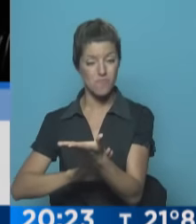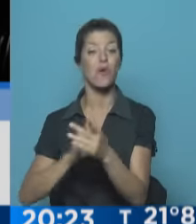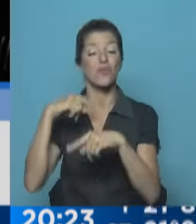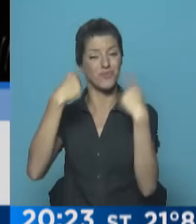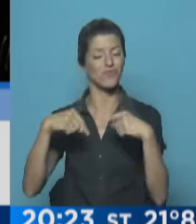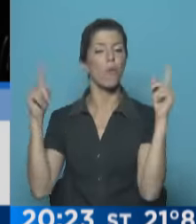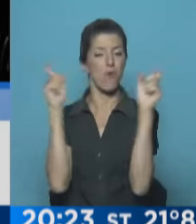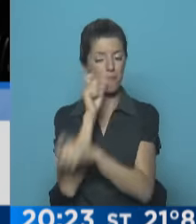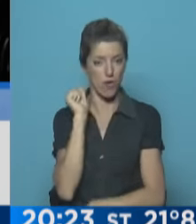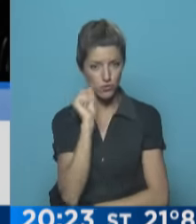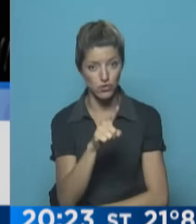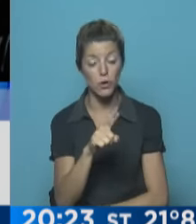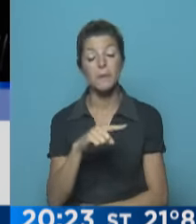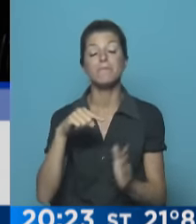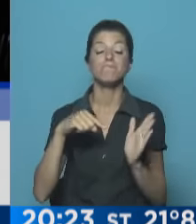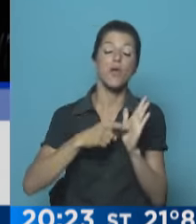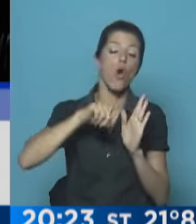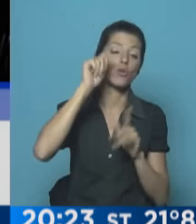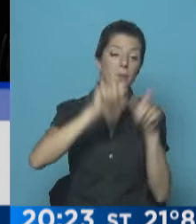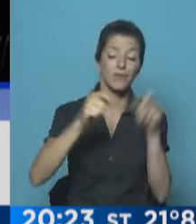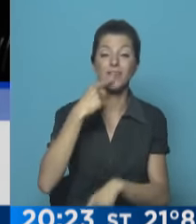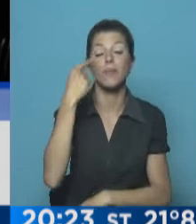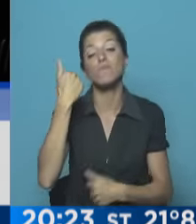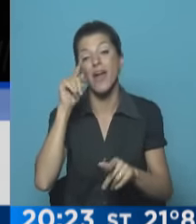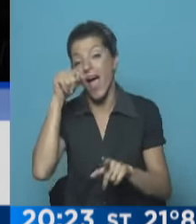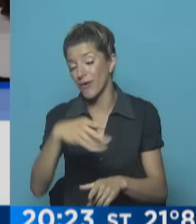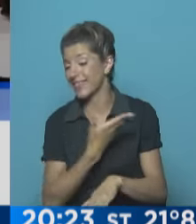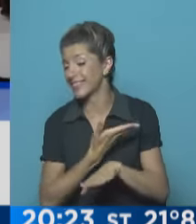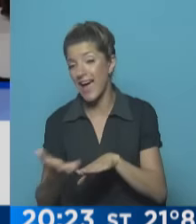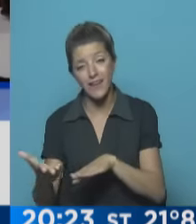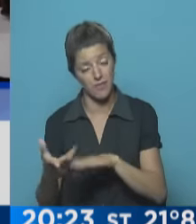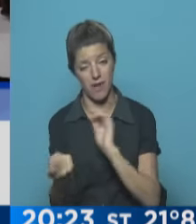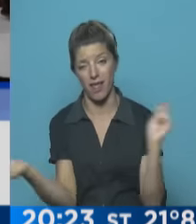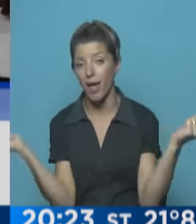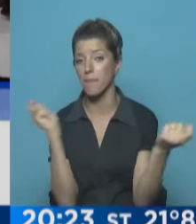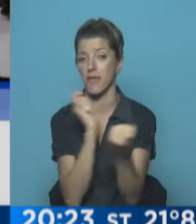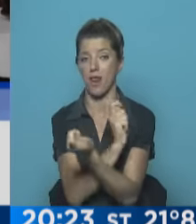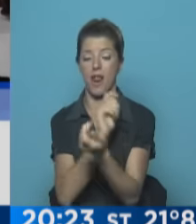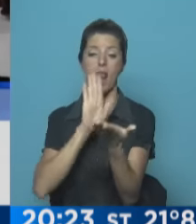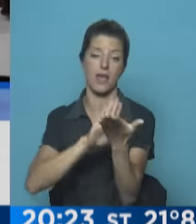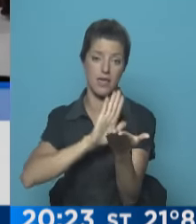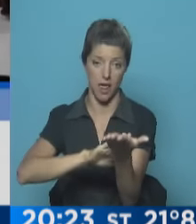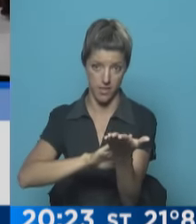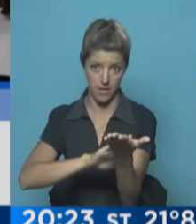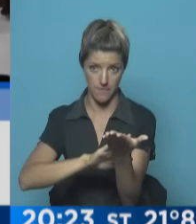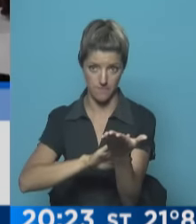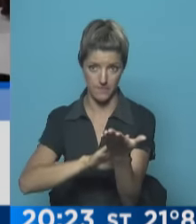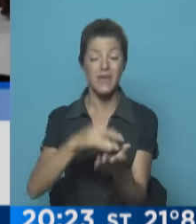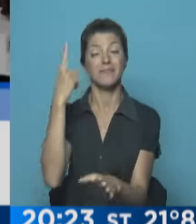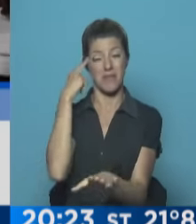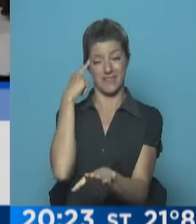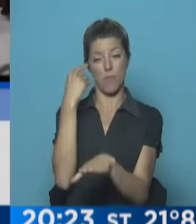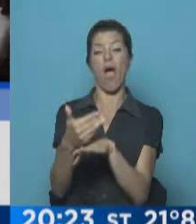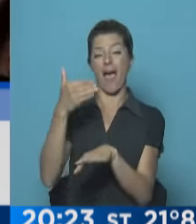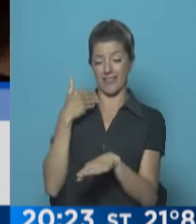que enfrentar. Pero otros dicen, tal vez ahora es demasiado tarde para dar un giro hacia la izquierda, tomando en cuenta que el